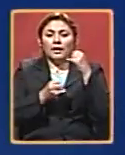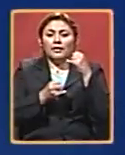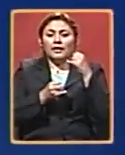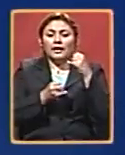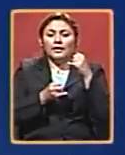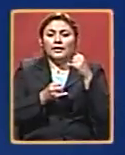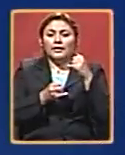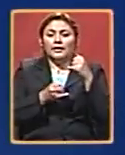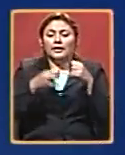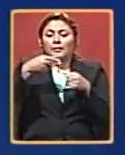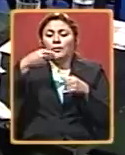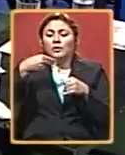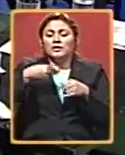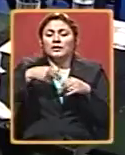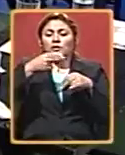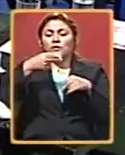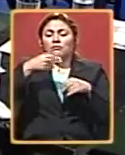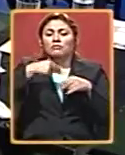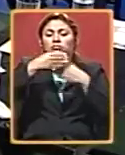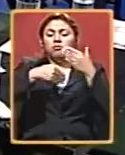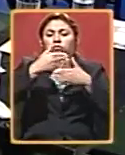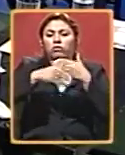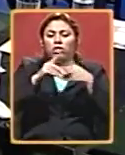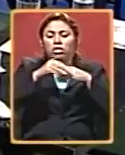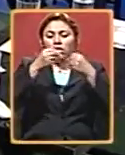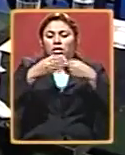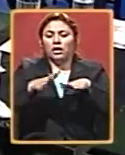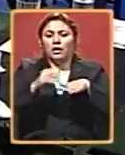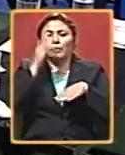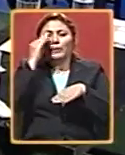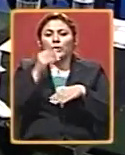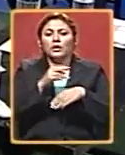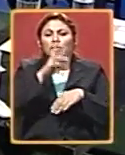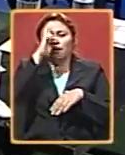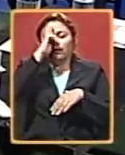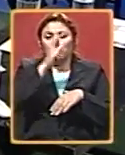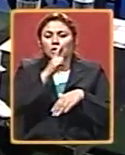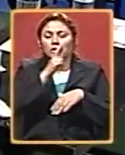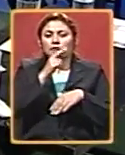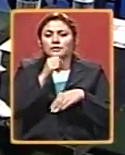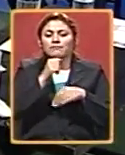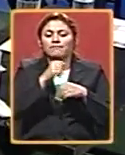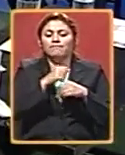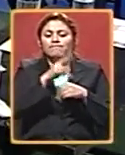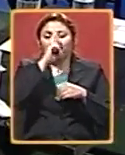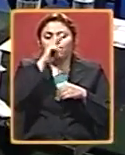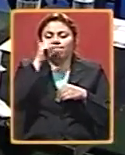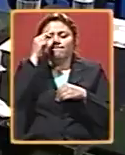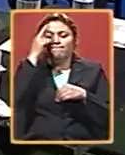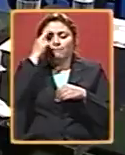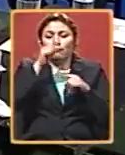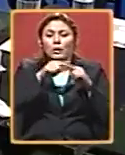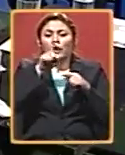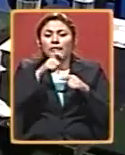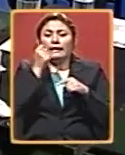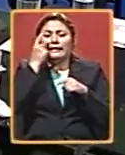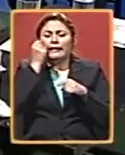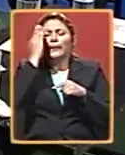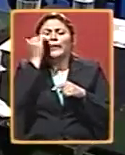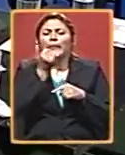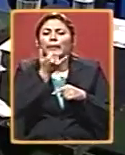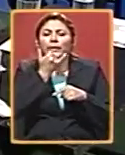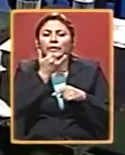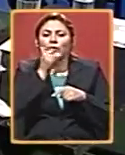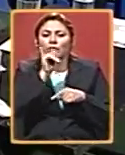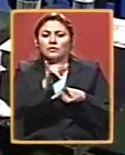desvirtúan ese proceso histórico, ¿verdad? Por razones muy respetables, ¿verdad? Pero que al final habría que conocer como para entender por qué se dieron,